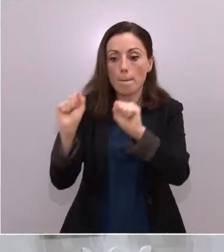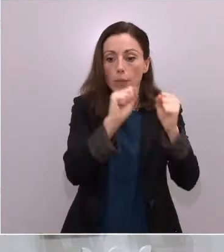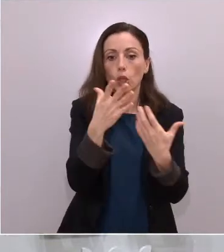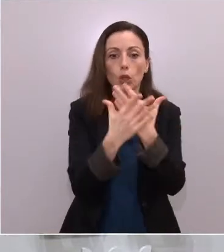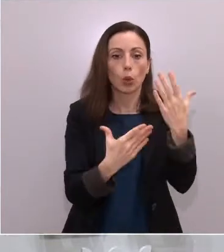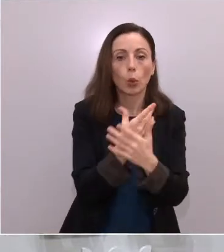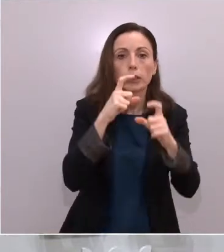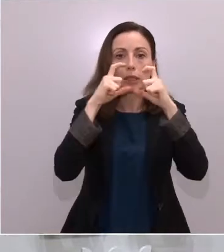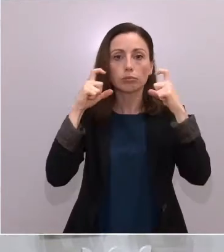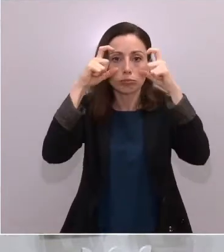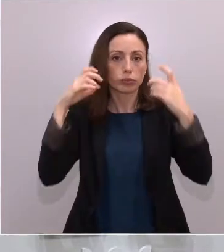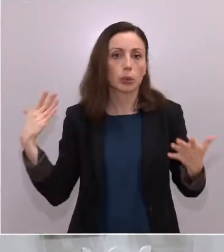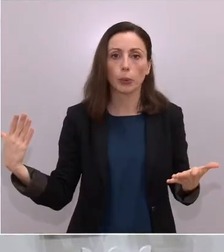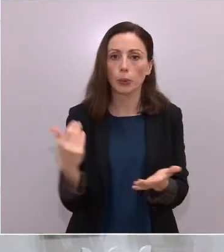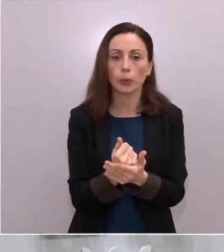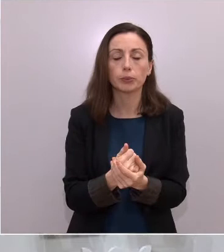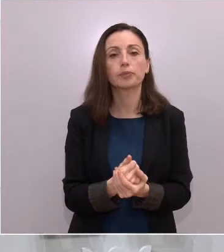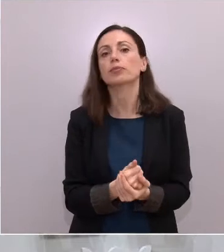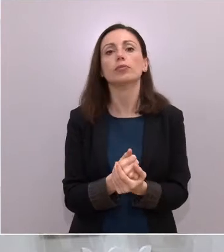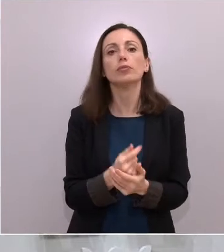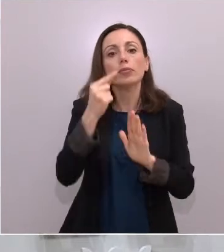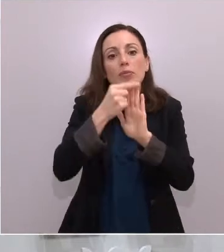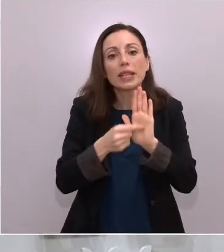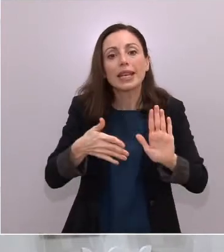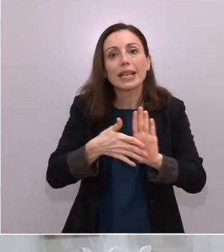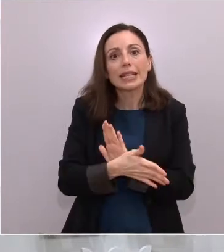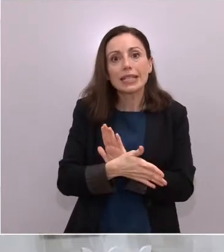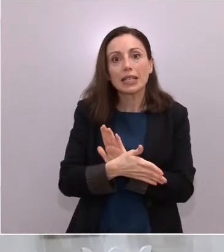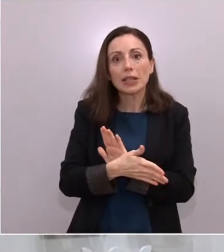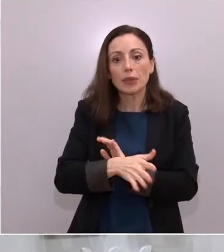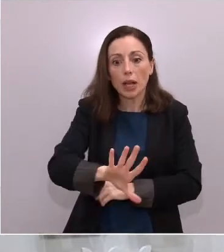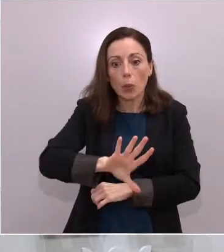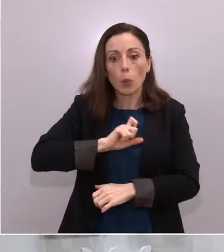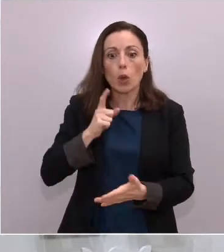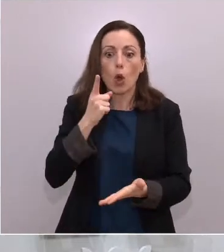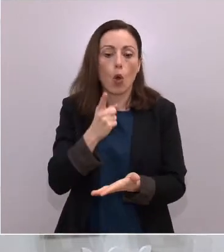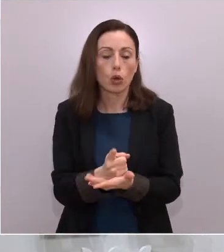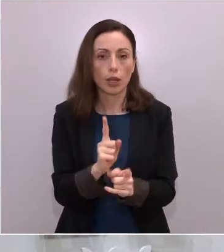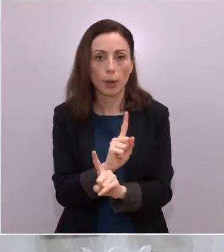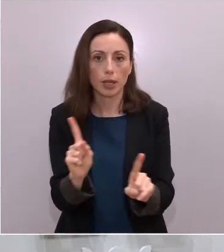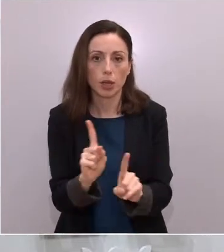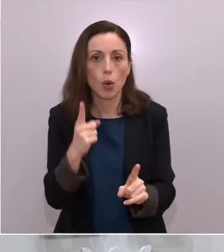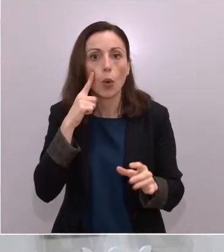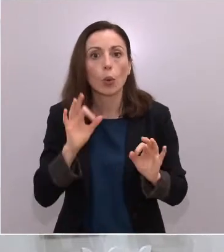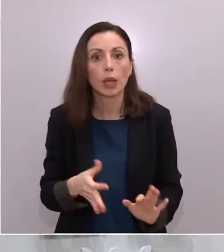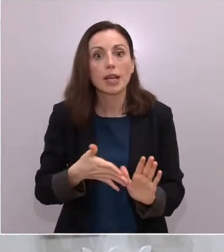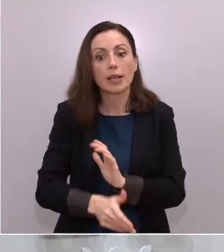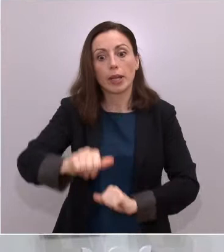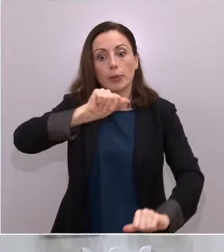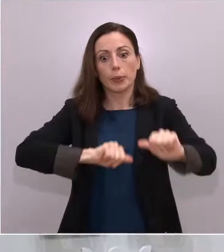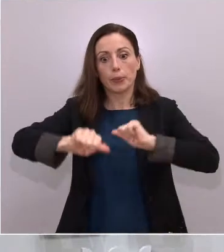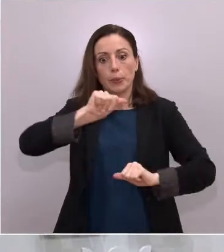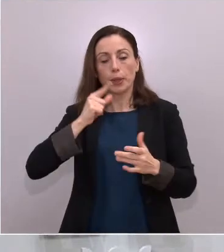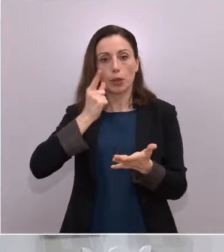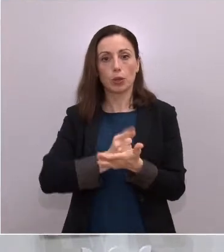necesarios. Ninguna medida debe suponer ningún riesgo de nuevo contagio en la población, lo que nos devolvería a la casilla de